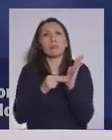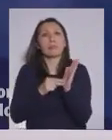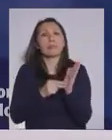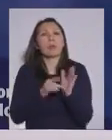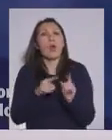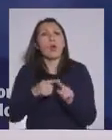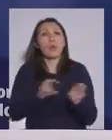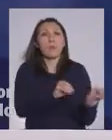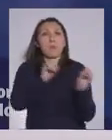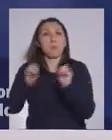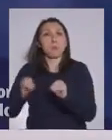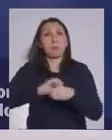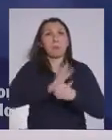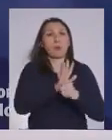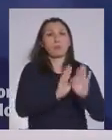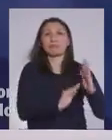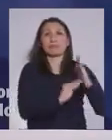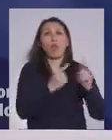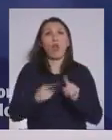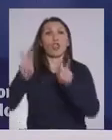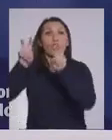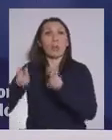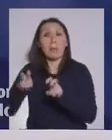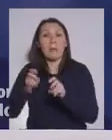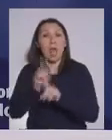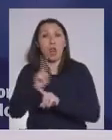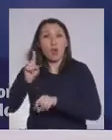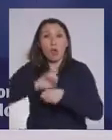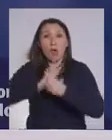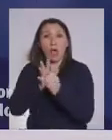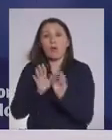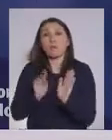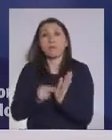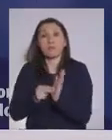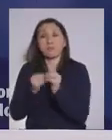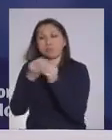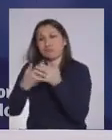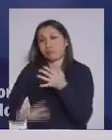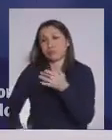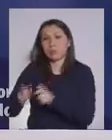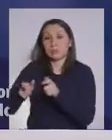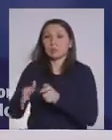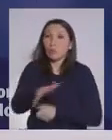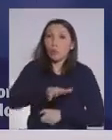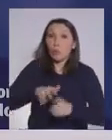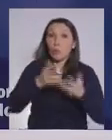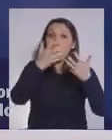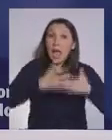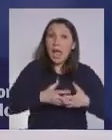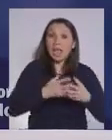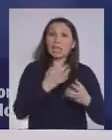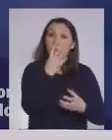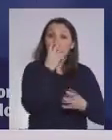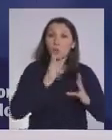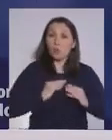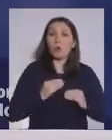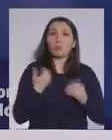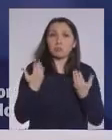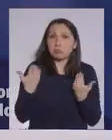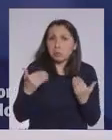esperando que ha postergado sus intervenciones y tenemos que estar preparados para eso por lo tanto todo este equipamiento va a ser muy necesario muy útil